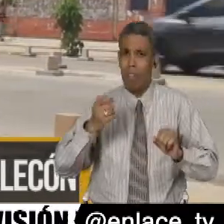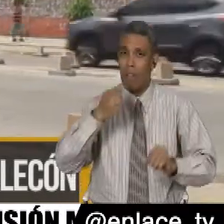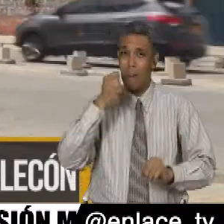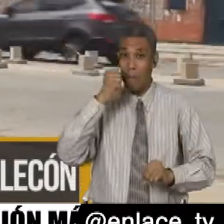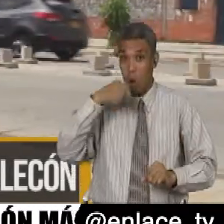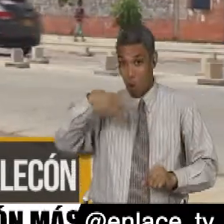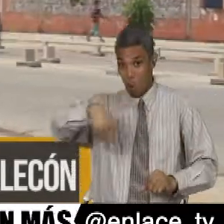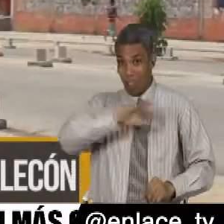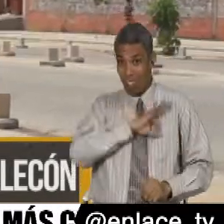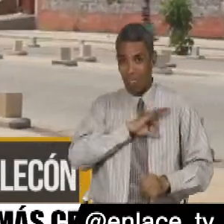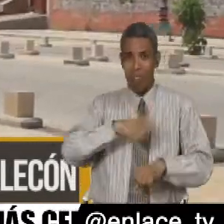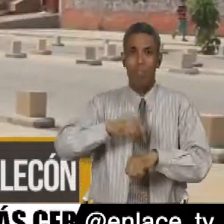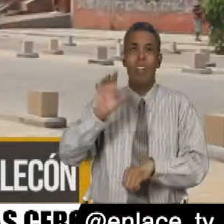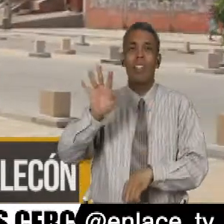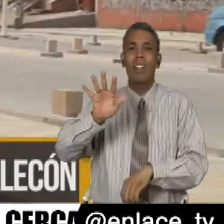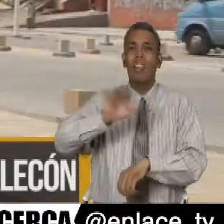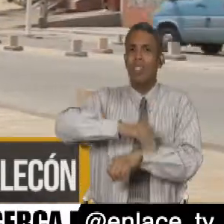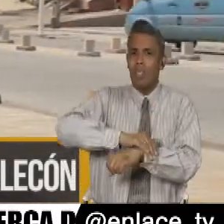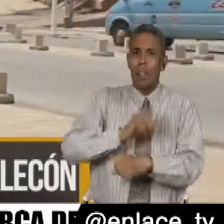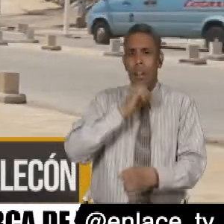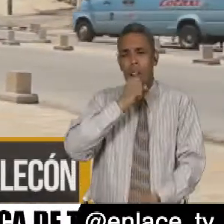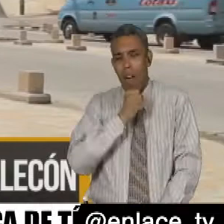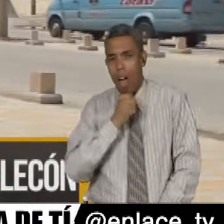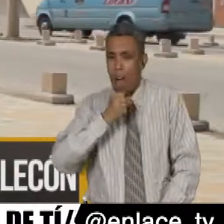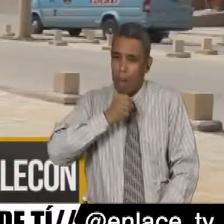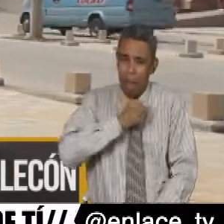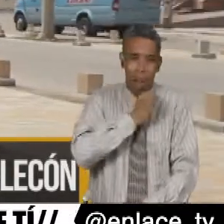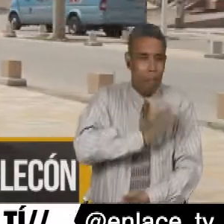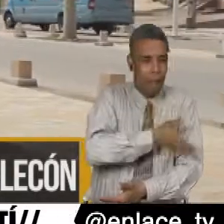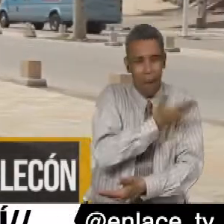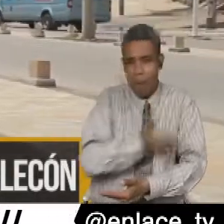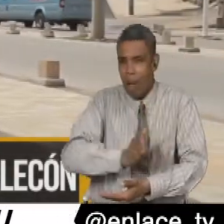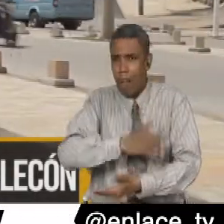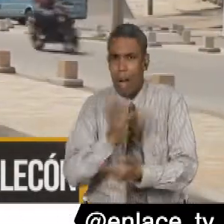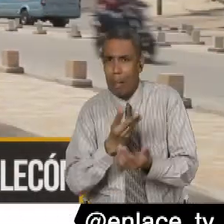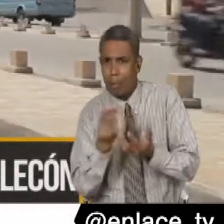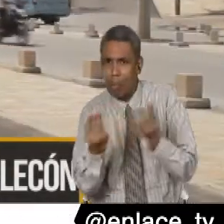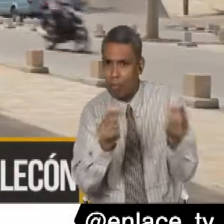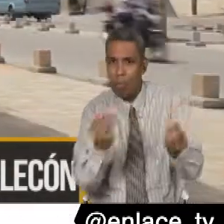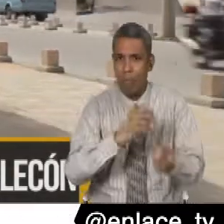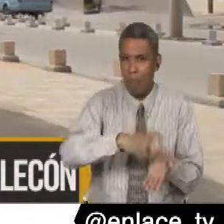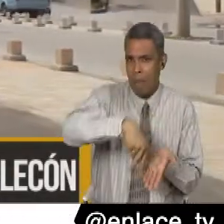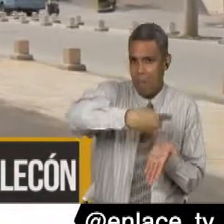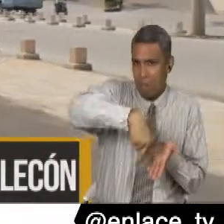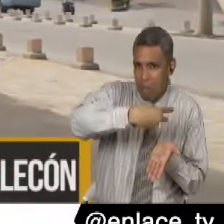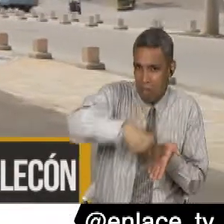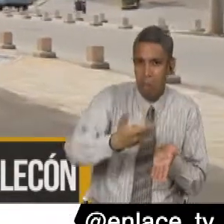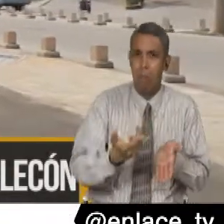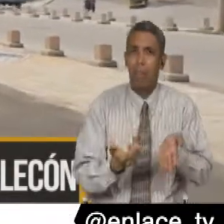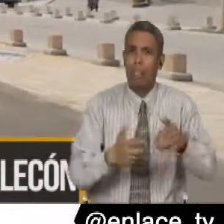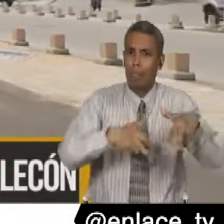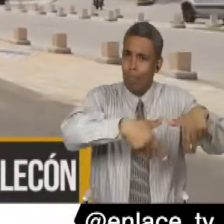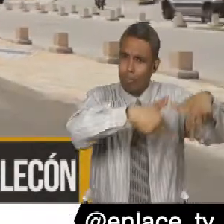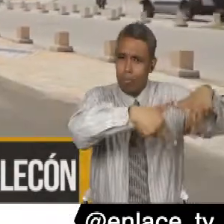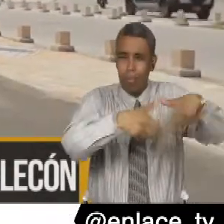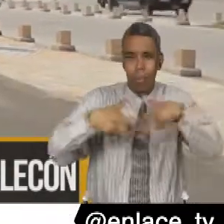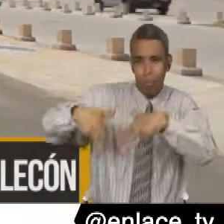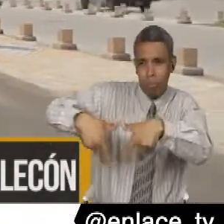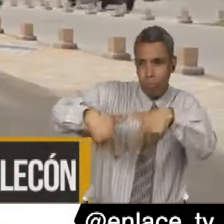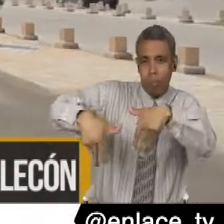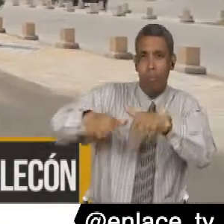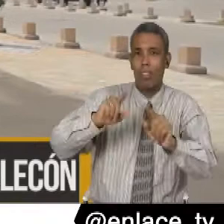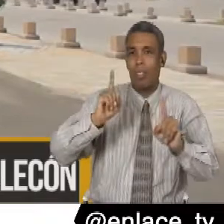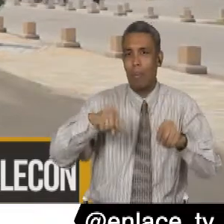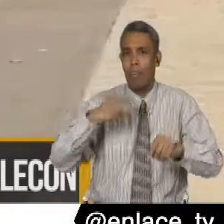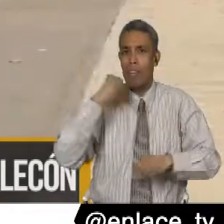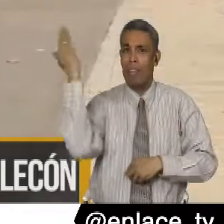desde las 5 de la tarde de música folklórica y la presentación de grupos de danzas se desarrollará además una noche de cine y una exposición